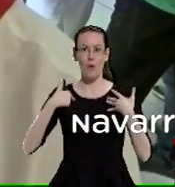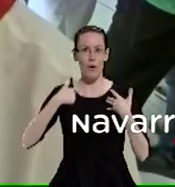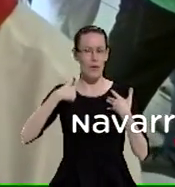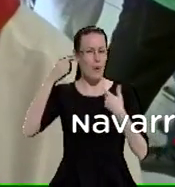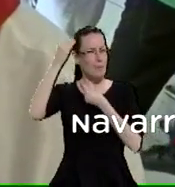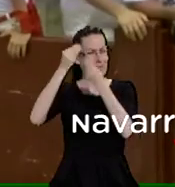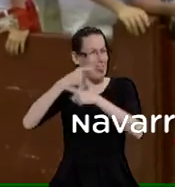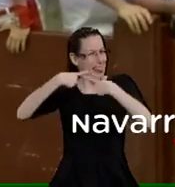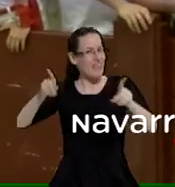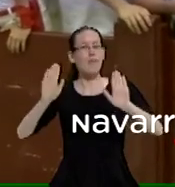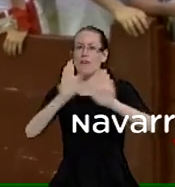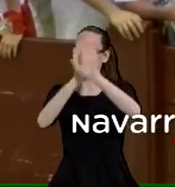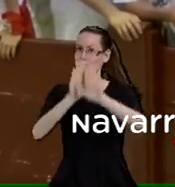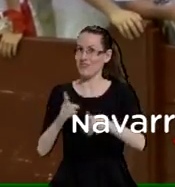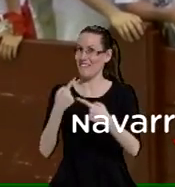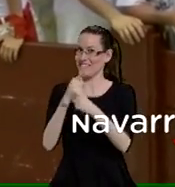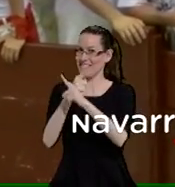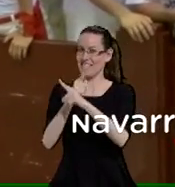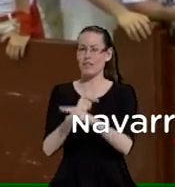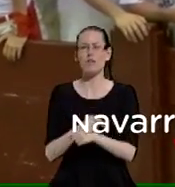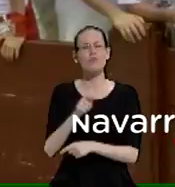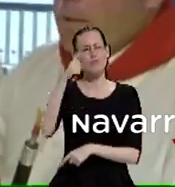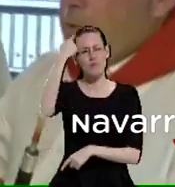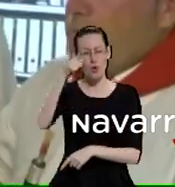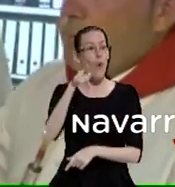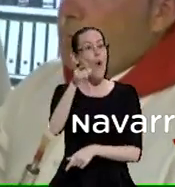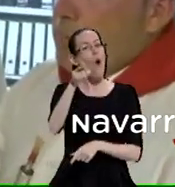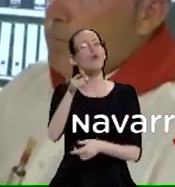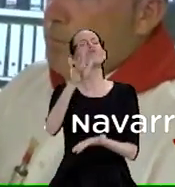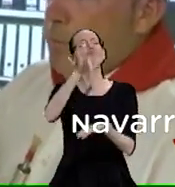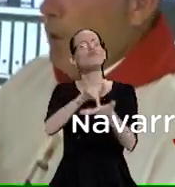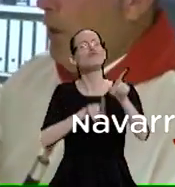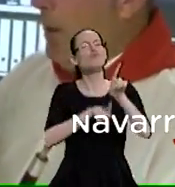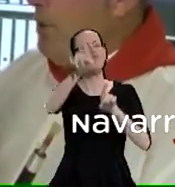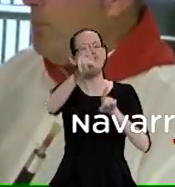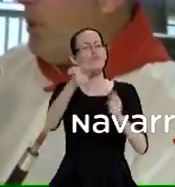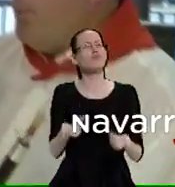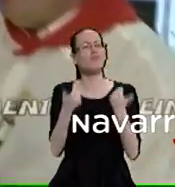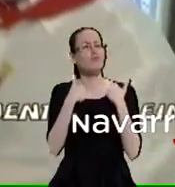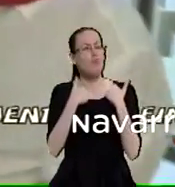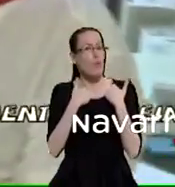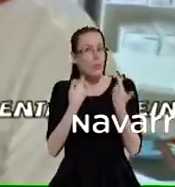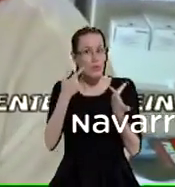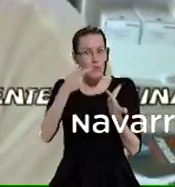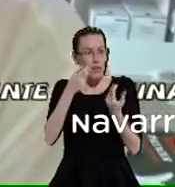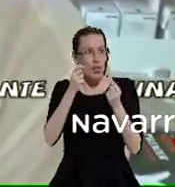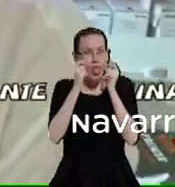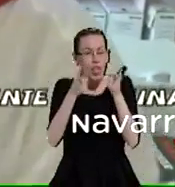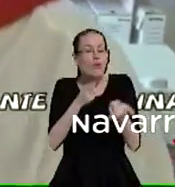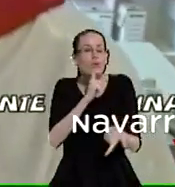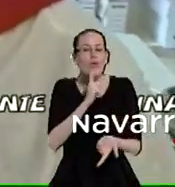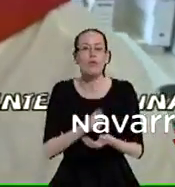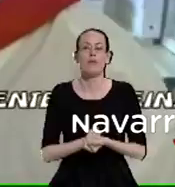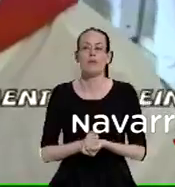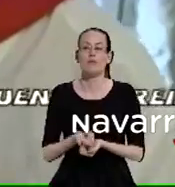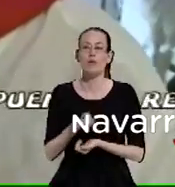pero bueno, al final te pones nervioso. ¿Cuándo os dieron la noticia? ¿Cómo os dijeron? ¿Vais a lanzar el chupinazo? Bueno, a mí, por ejemplo, lo pusieron en el